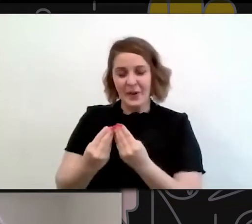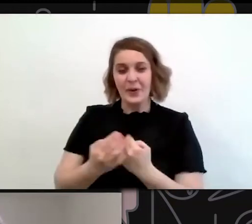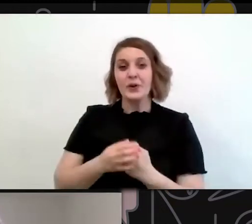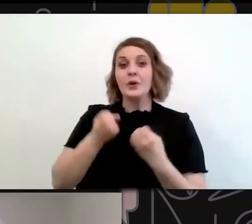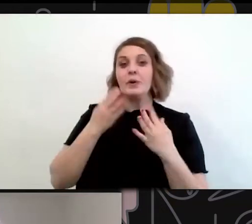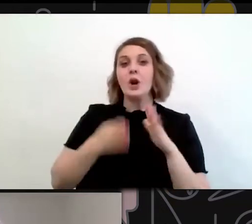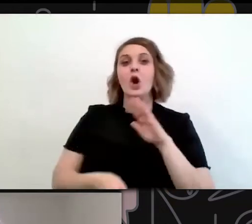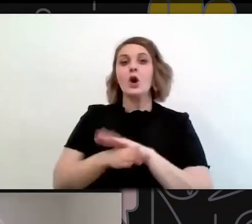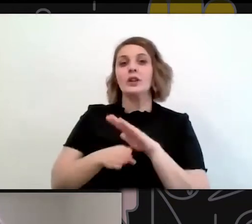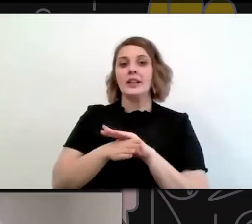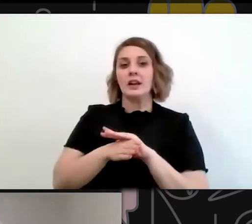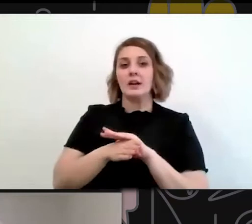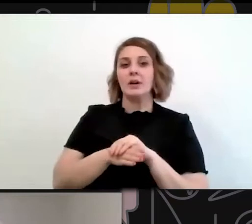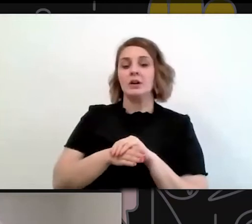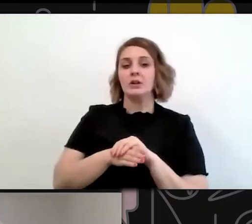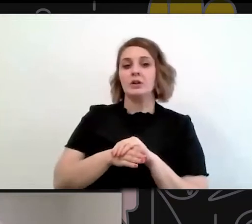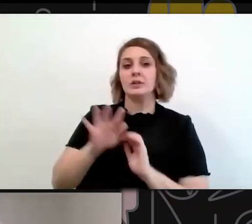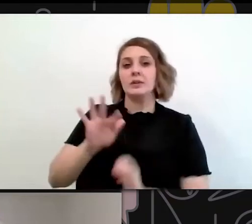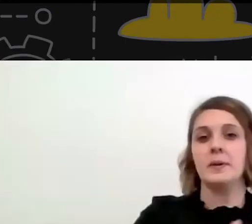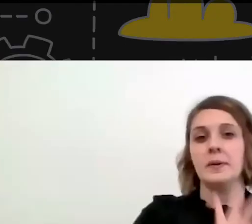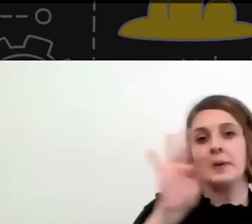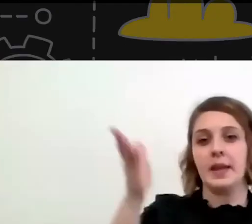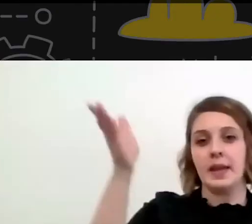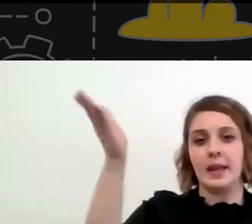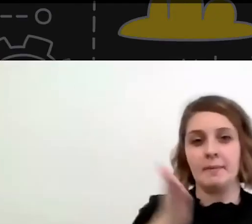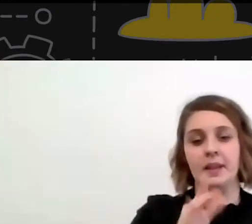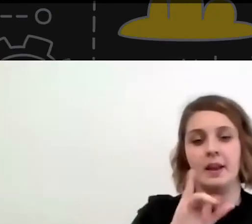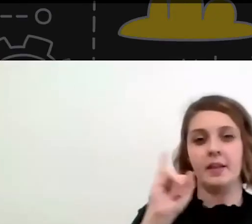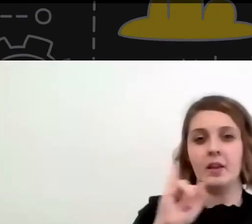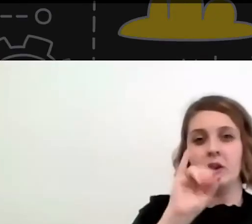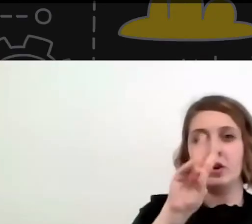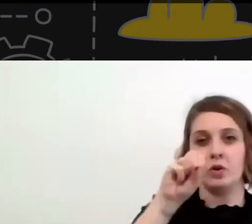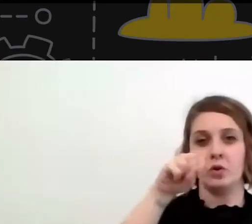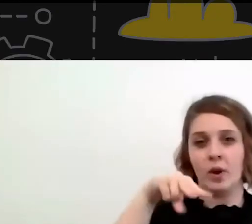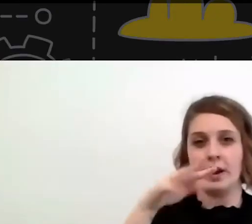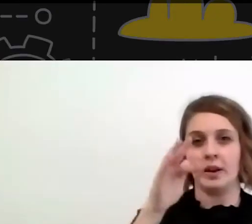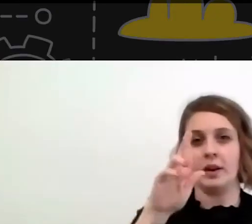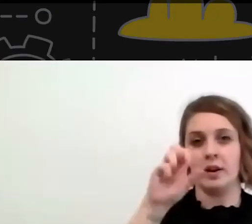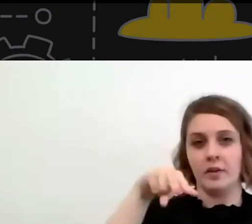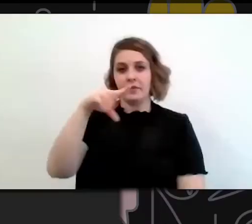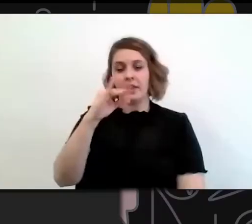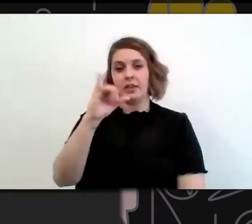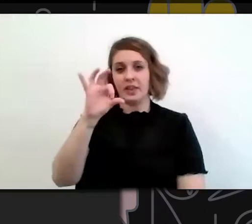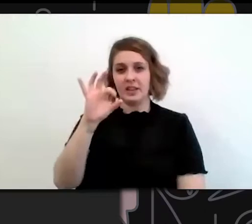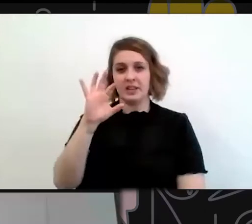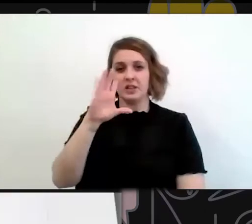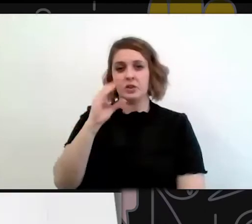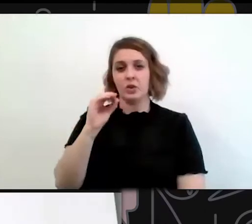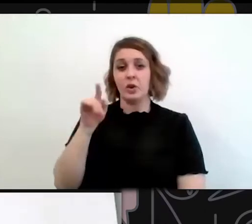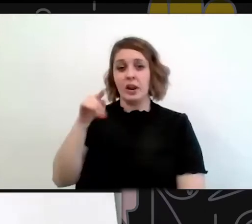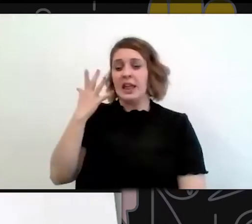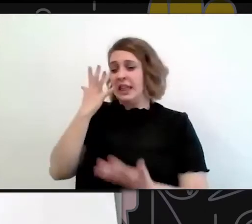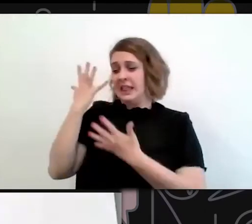seguimos con nuestro siguiente invitado, Juan Francisco Perán Perán. Él lleva más de 10 años vinculado